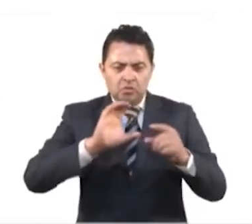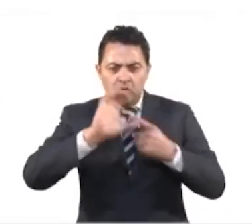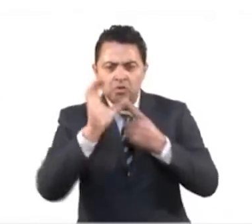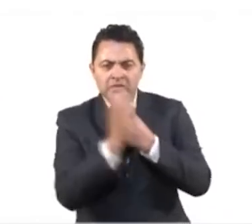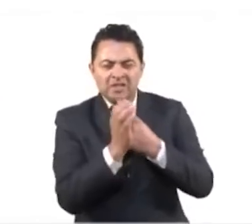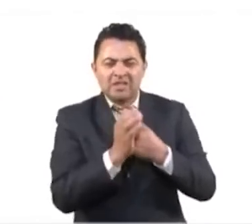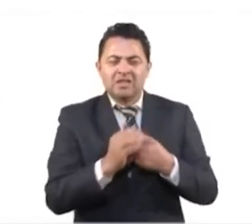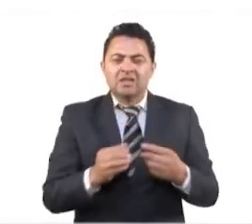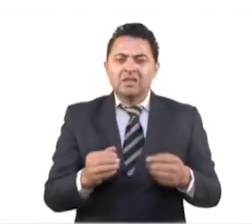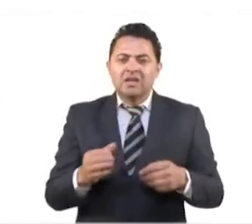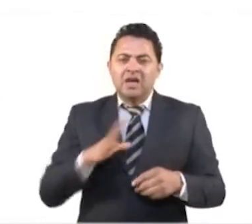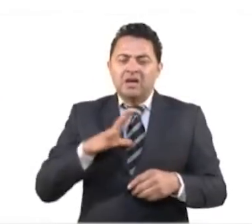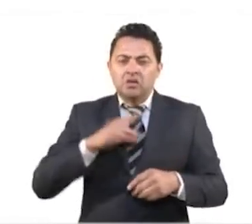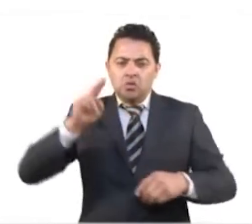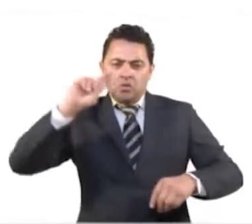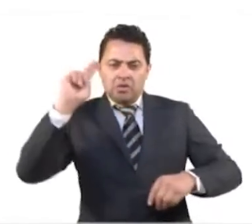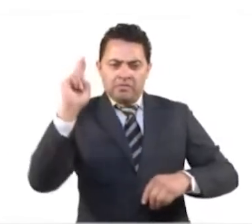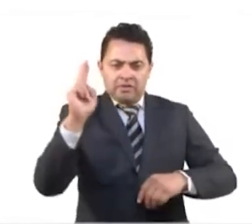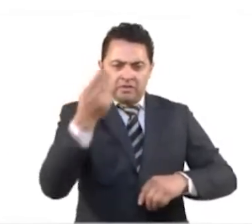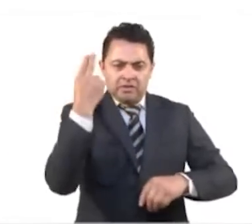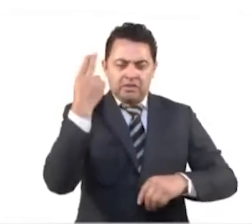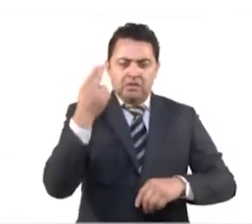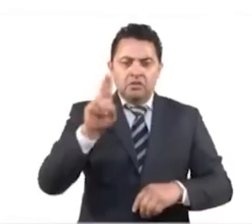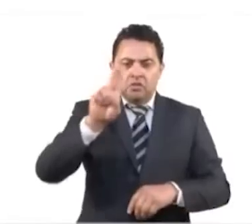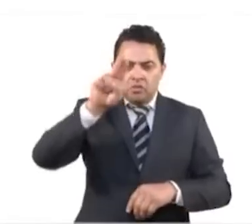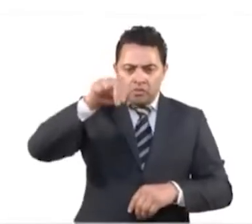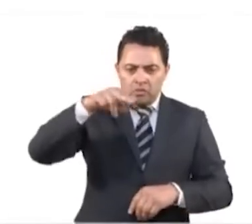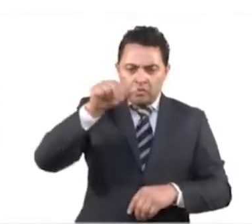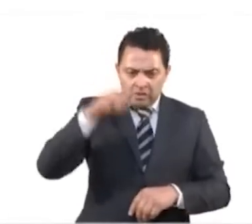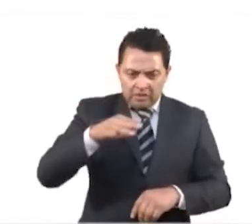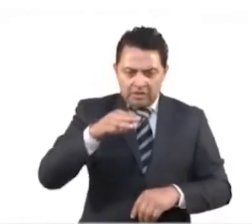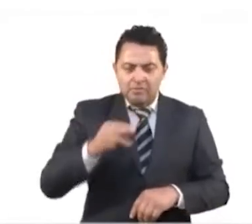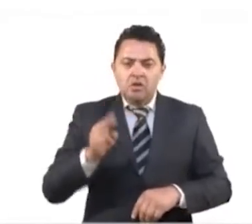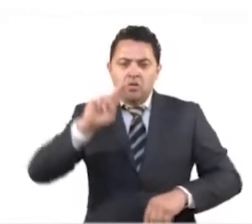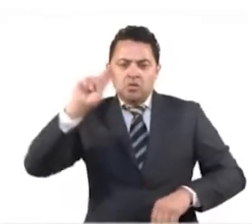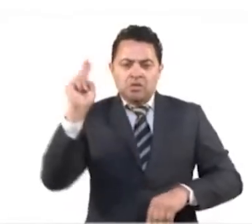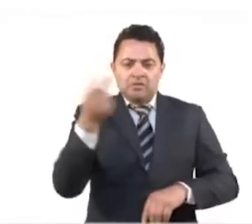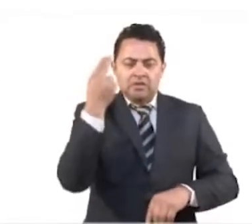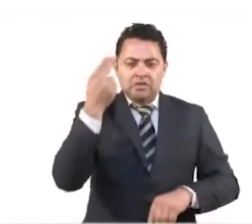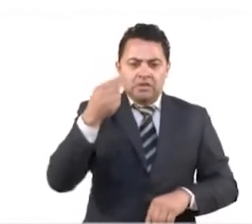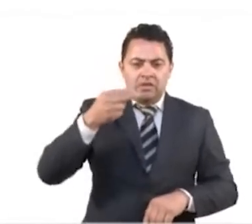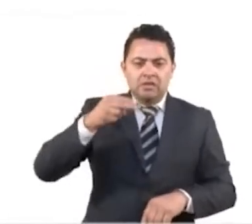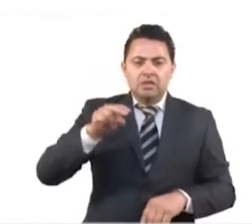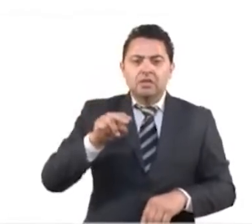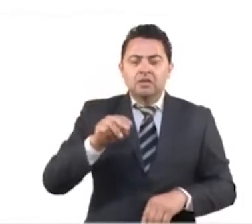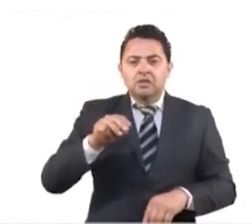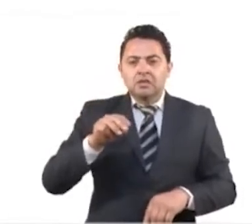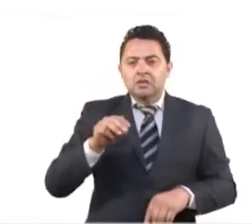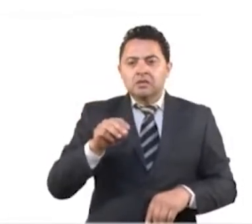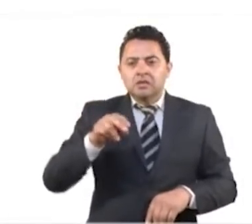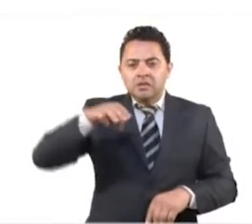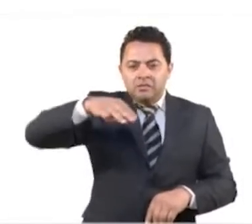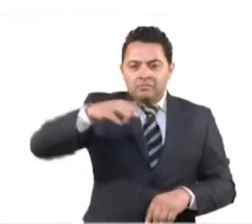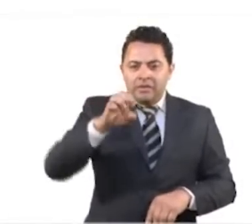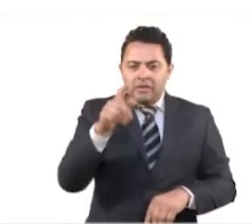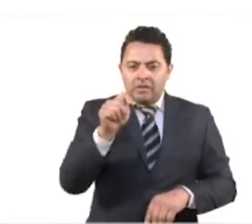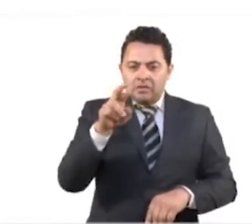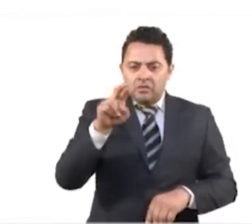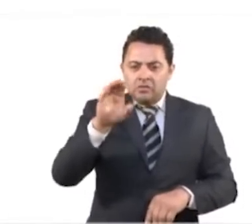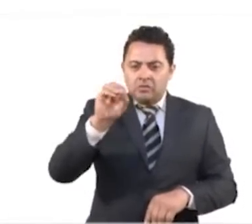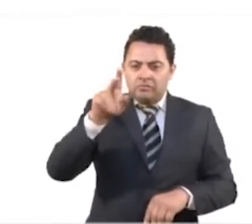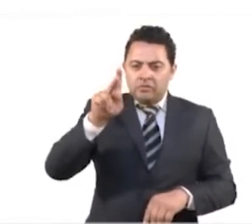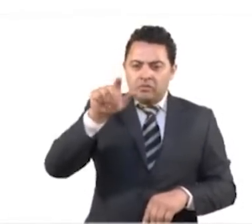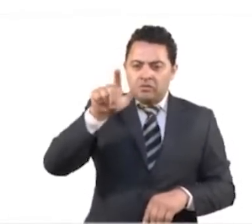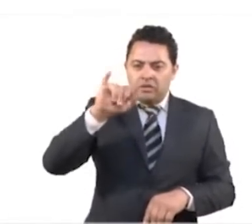organismos como la Universidad Nacional Autónoma de México, Universidad Autónoma Metropolitana, Universidad Autónoma de la Ciudad